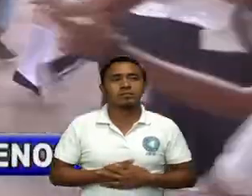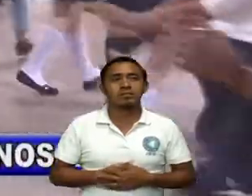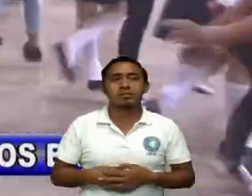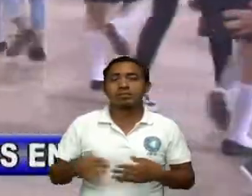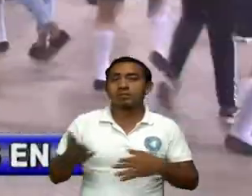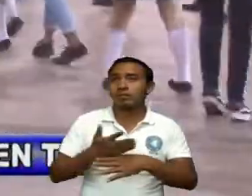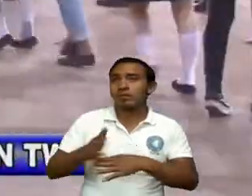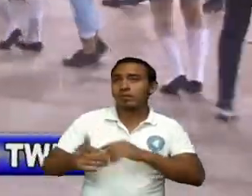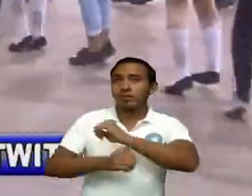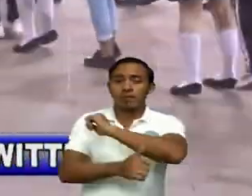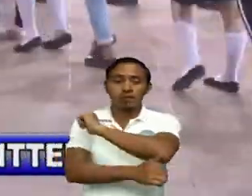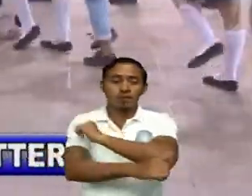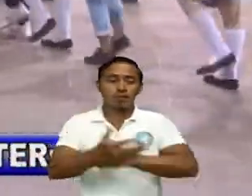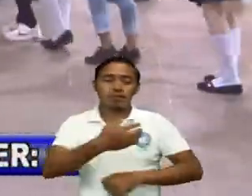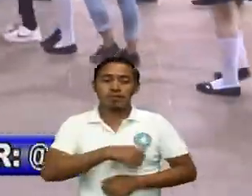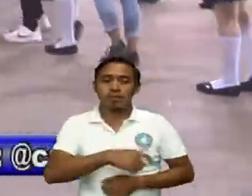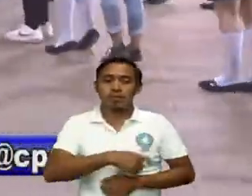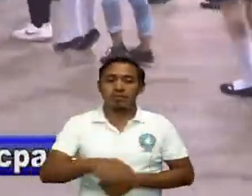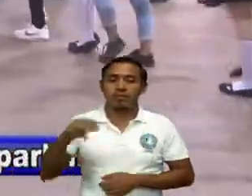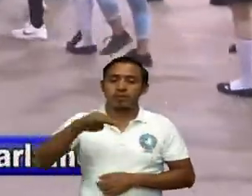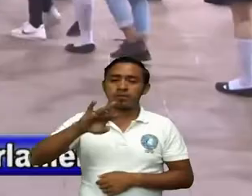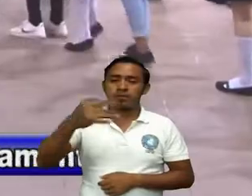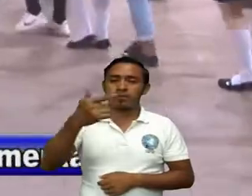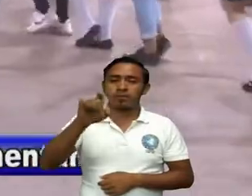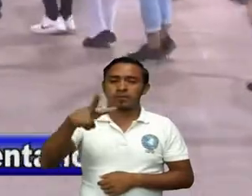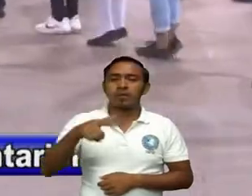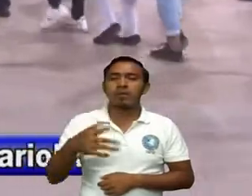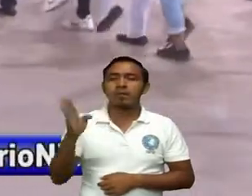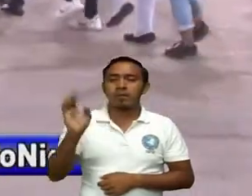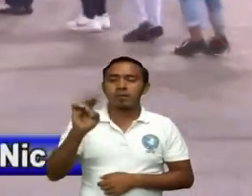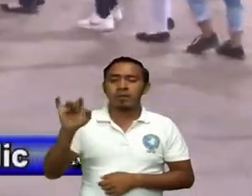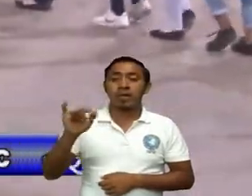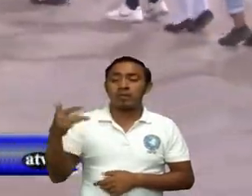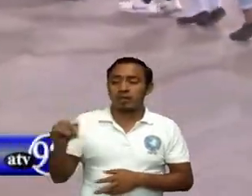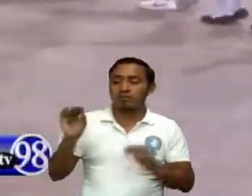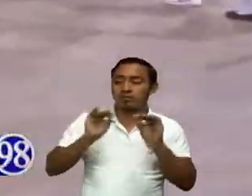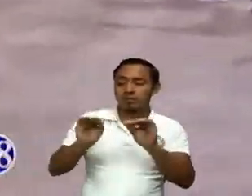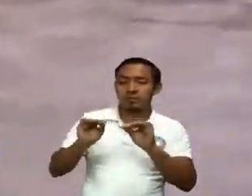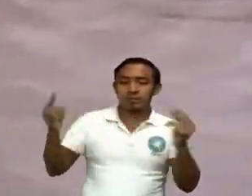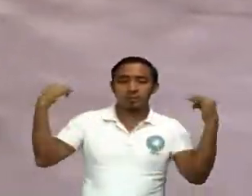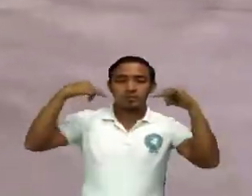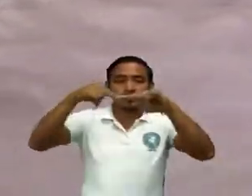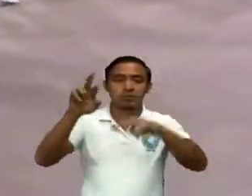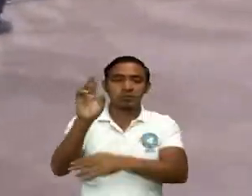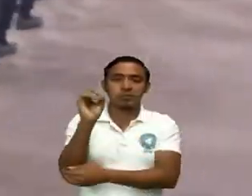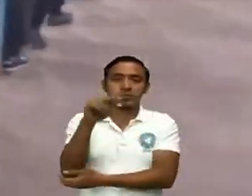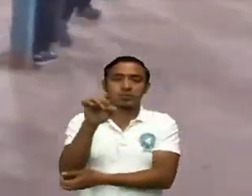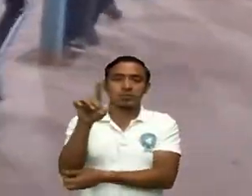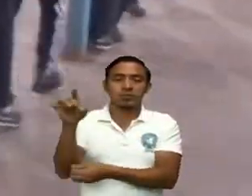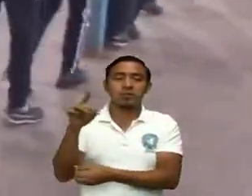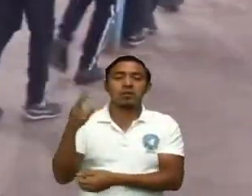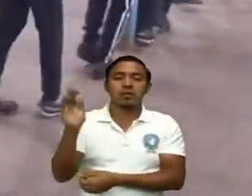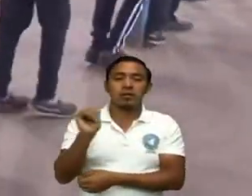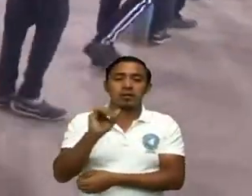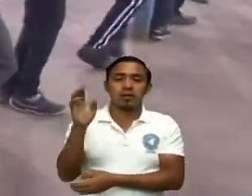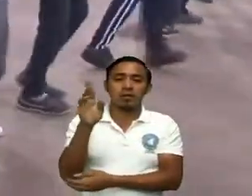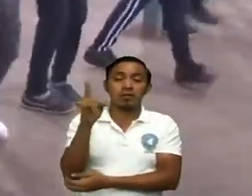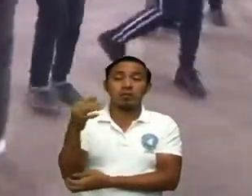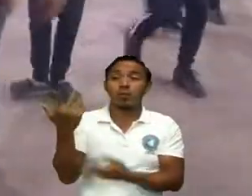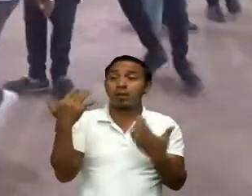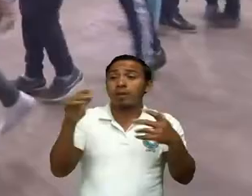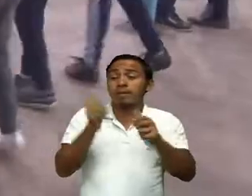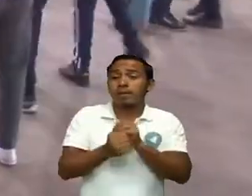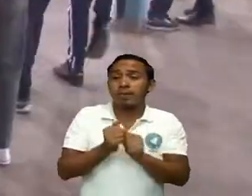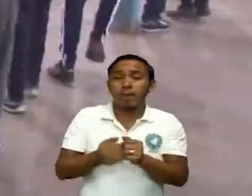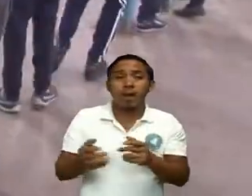Los estudiantes del Colegio Miguel Bonilla incluso han sido preparados por el maestro Ronald Abub para mantener su baile ante un imprevisto en